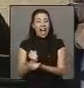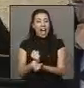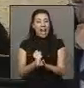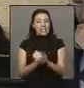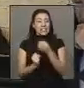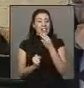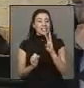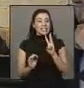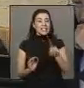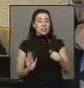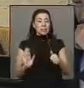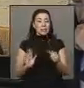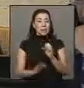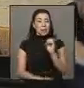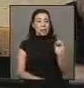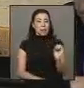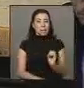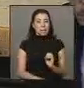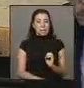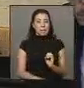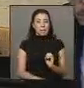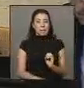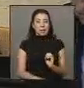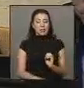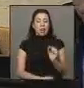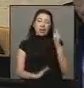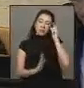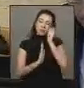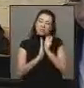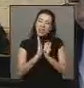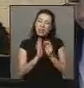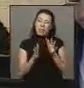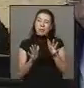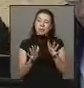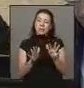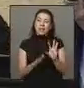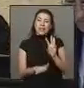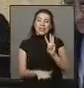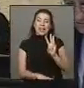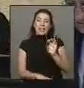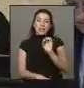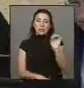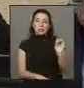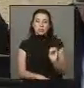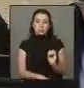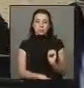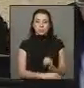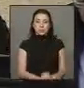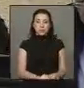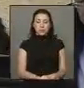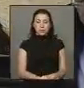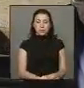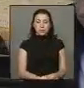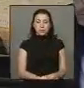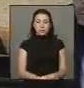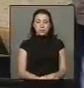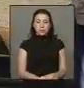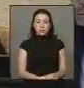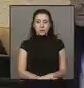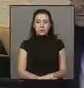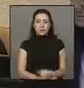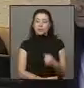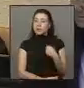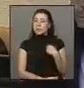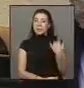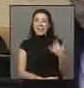en 3,6%. Las previsiones actuales son más bien del 3%. Para mí